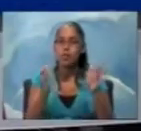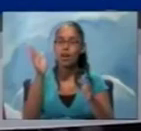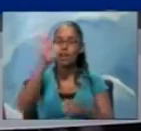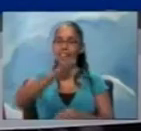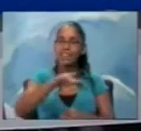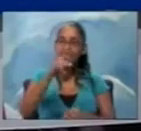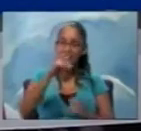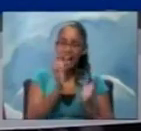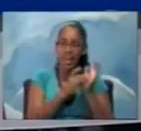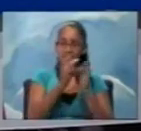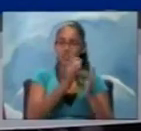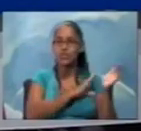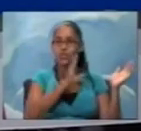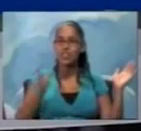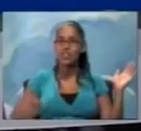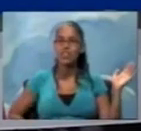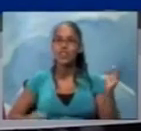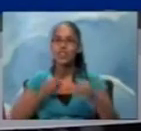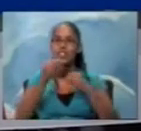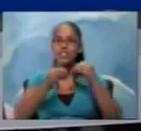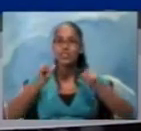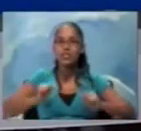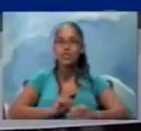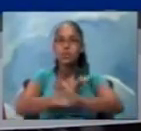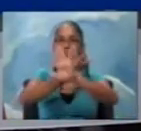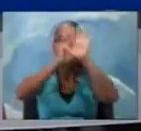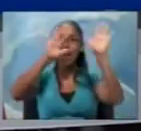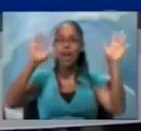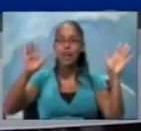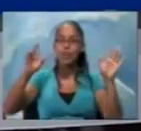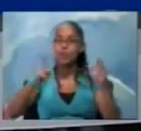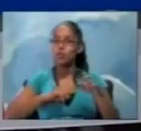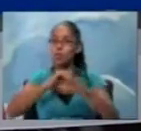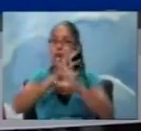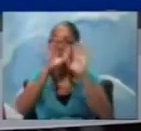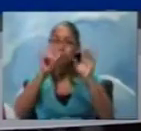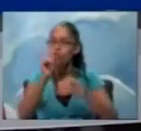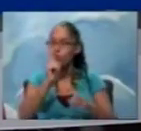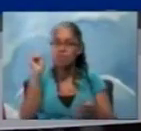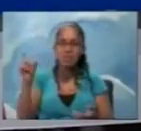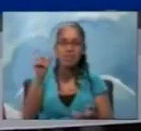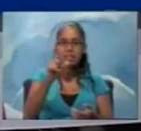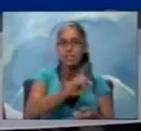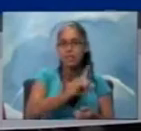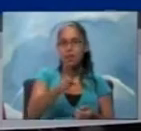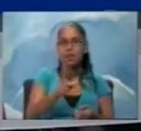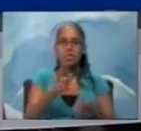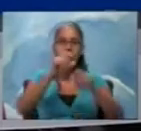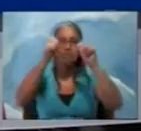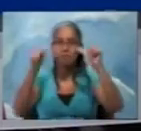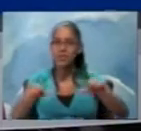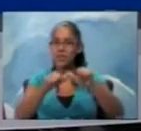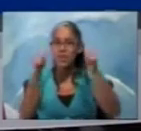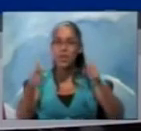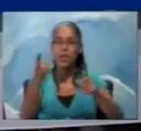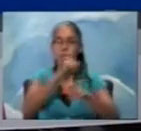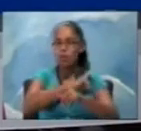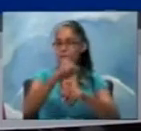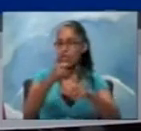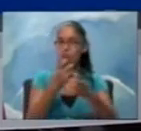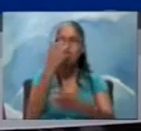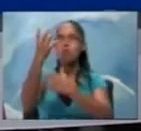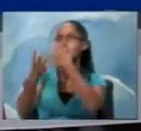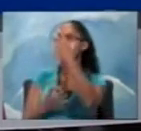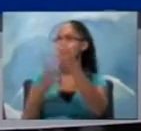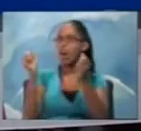Jesús haciendo milagros, maravillas. No necesitaba de muñecos, de ídolos, de invocar